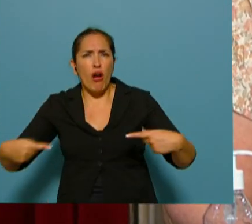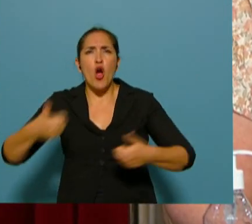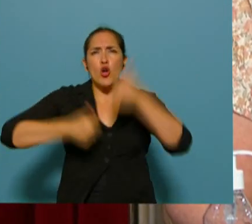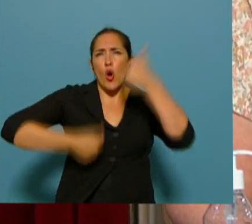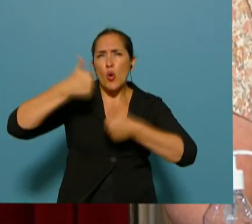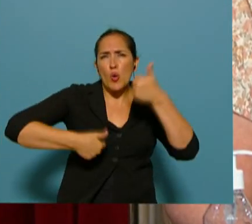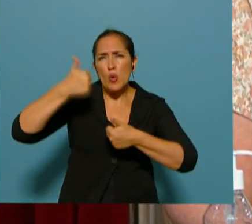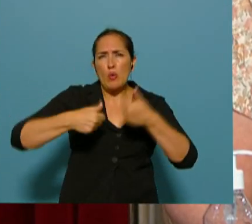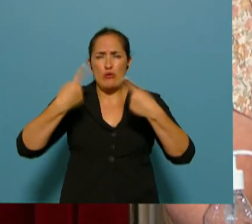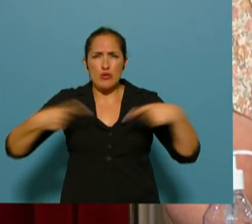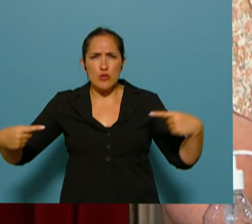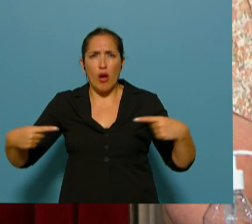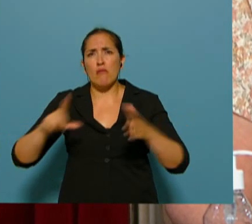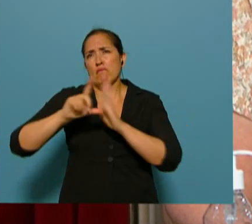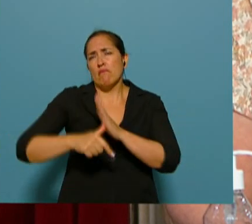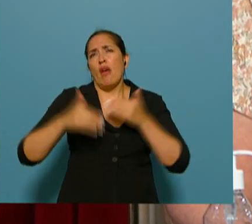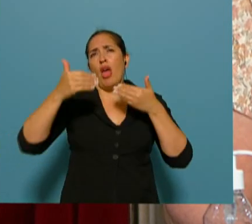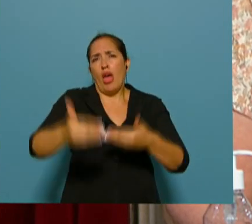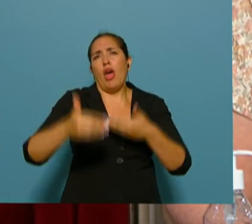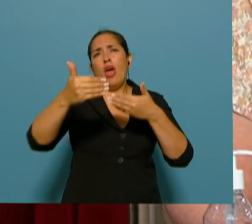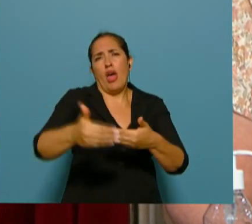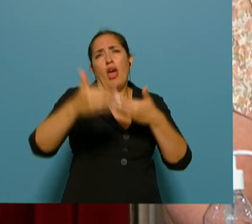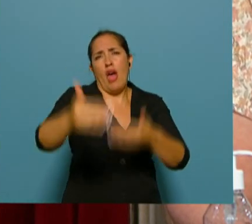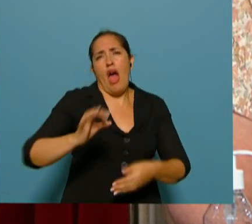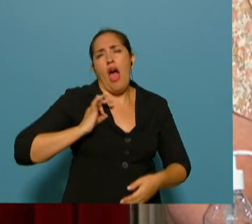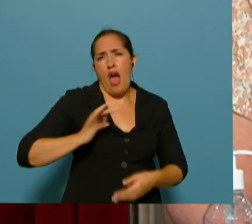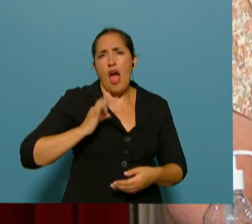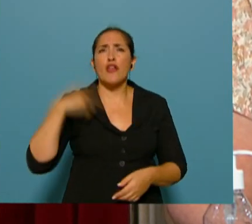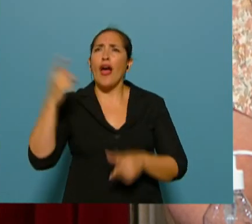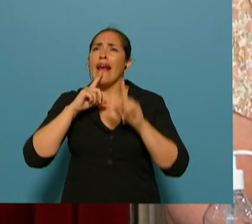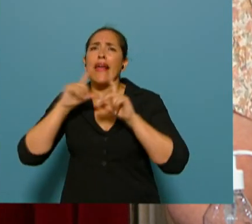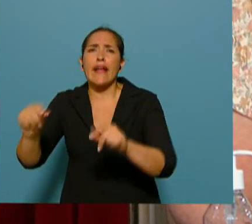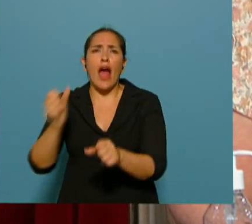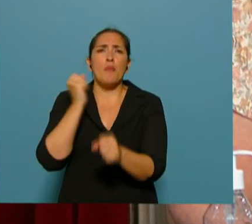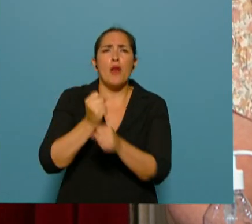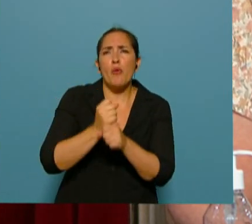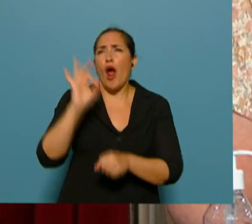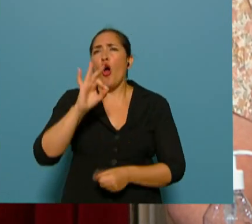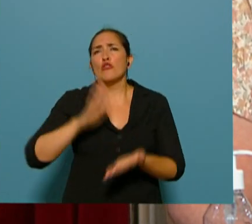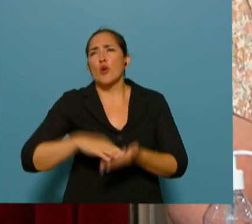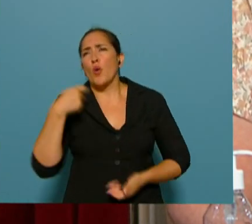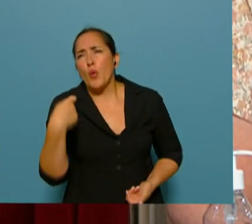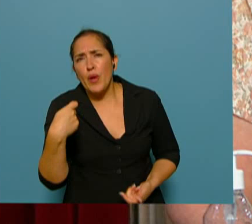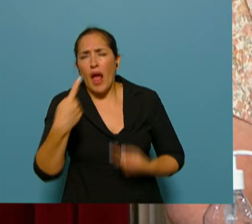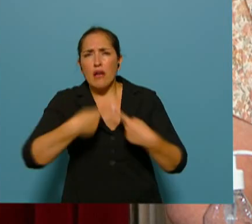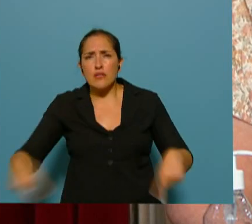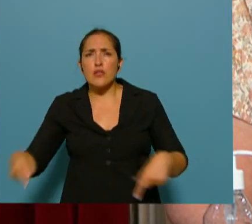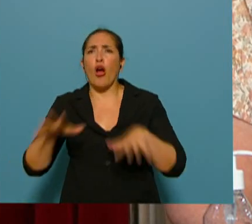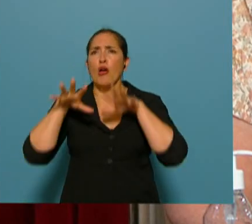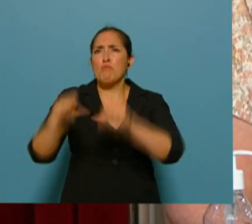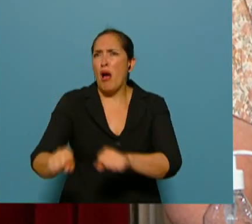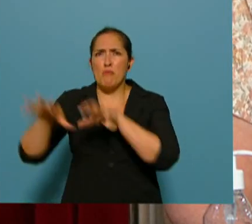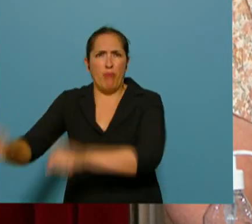concursos comerciales que demoran décadas, en eternos reclamos laborales o previsionales, en detenciones